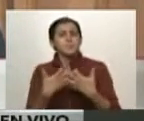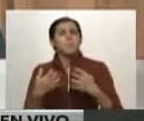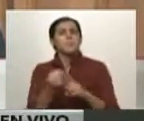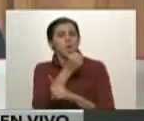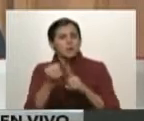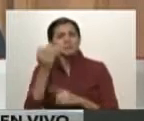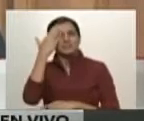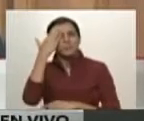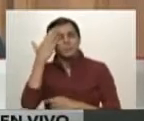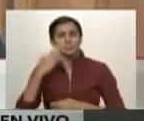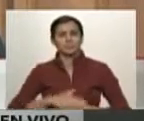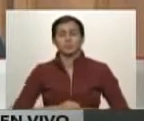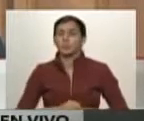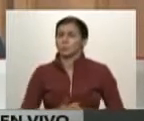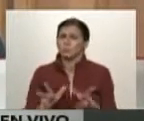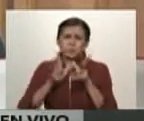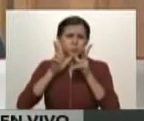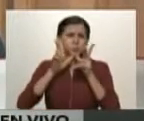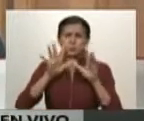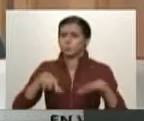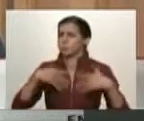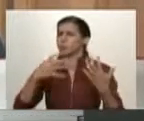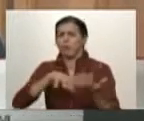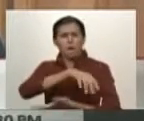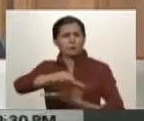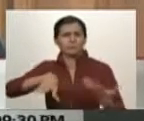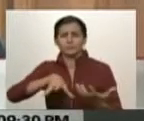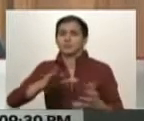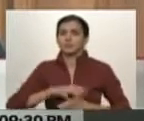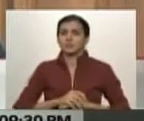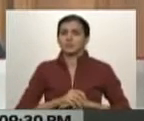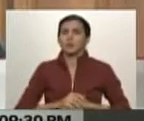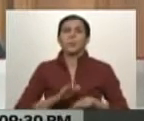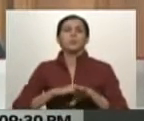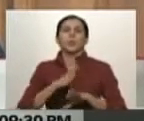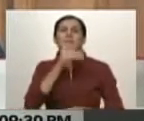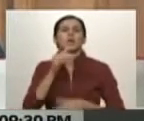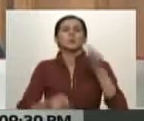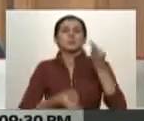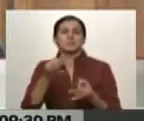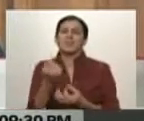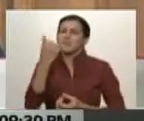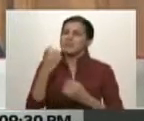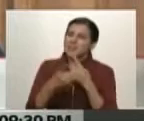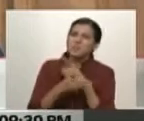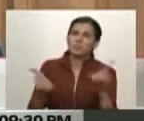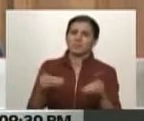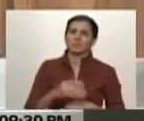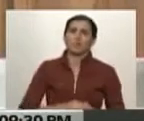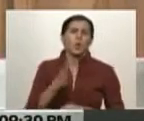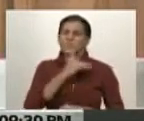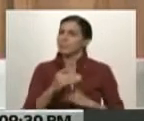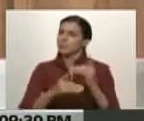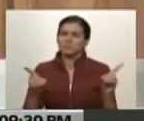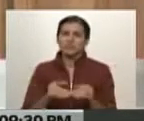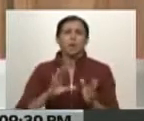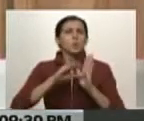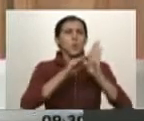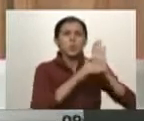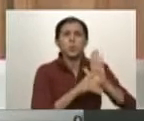de una violencia caótica fruto de la injusticia de la falta de democracia del saqueo del país